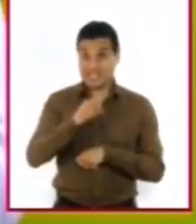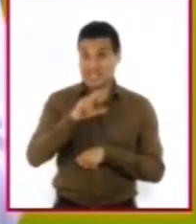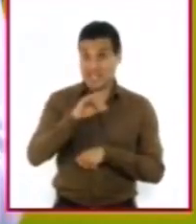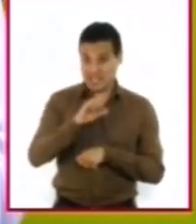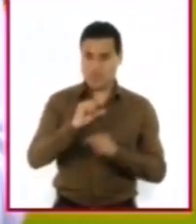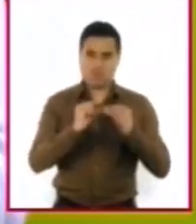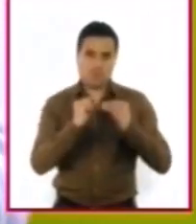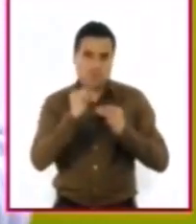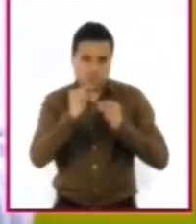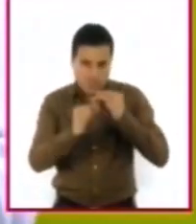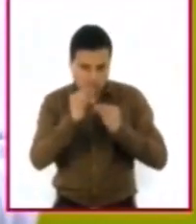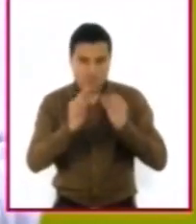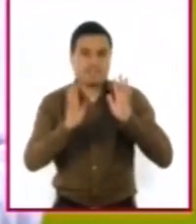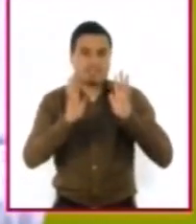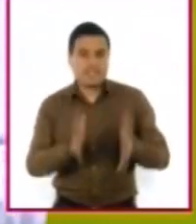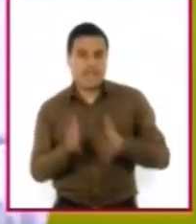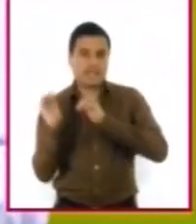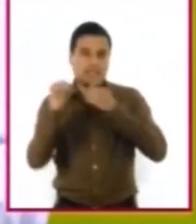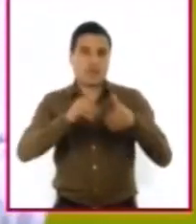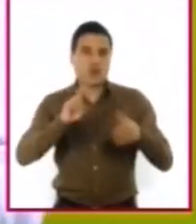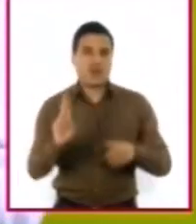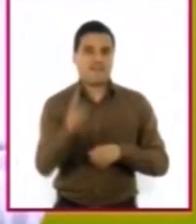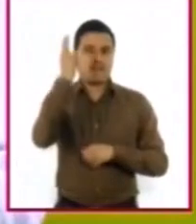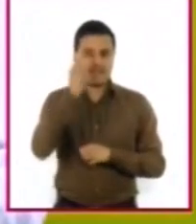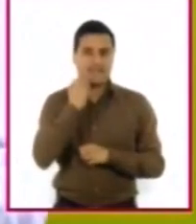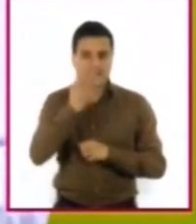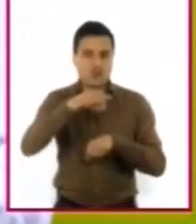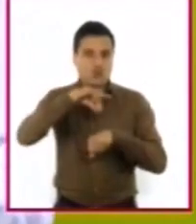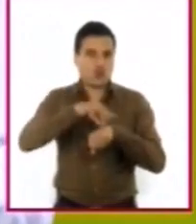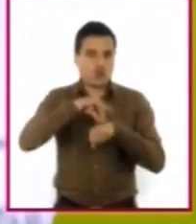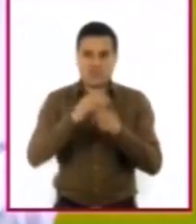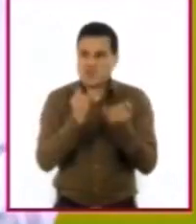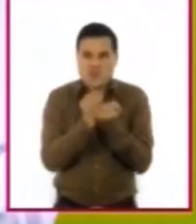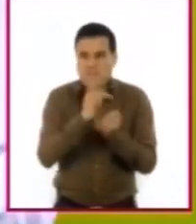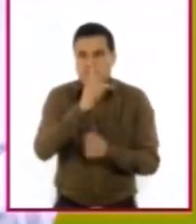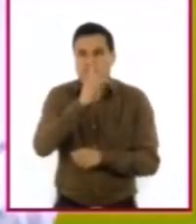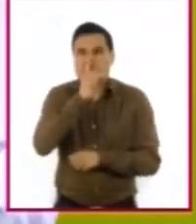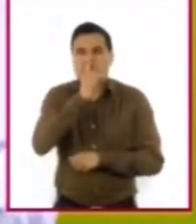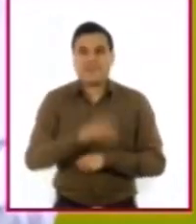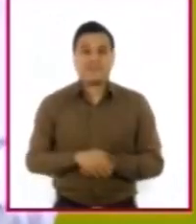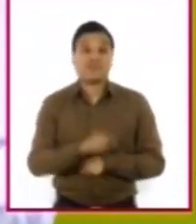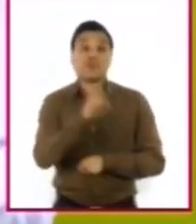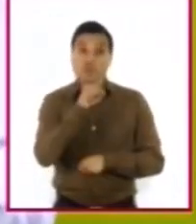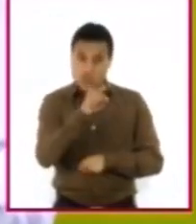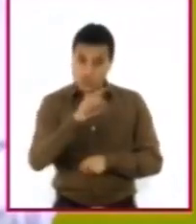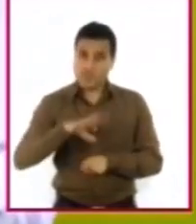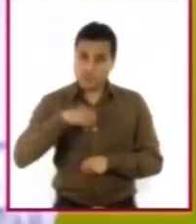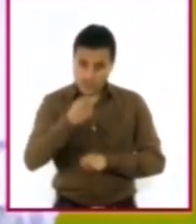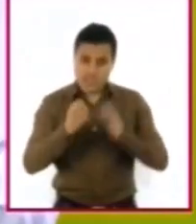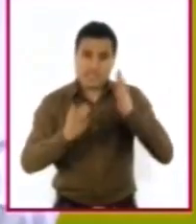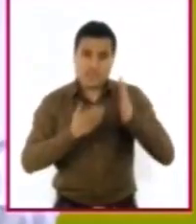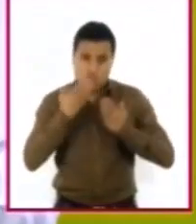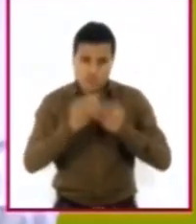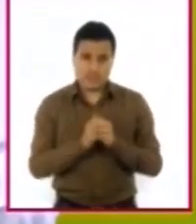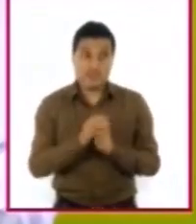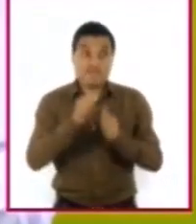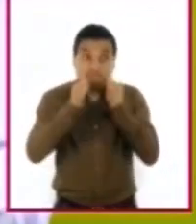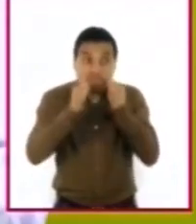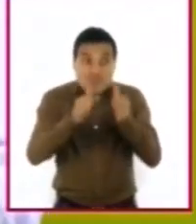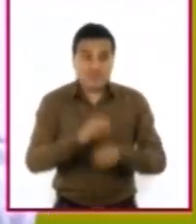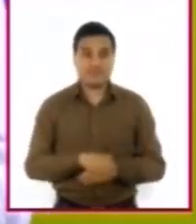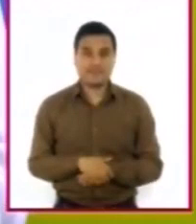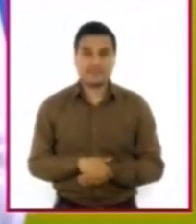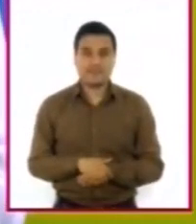y llegó el momento de ir a la universidad para conseguir ser médico como su padre. Debes esforzarte, estudia, Darwin, atento.